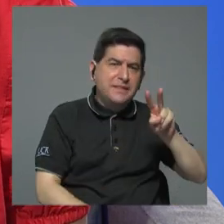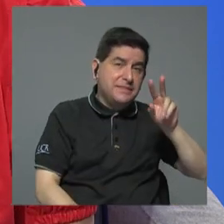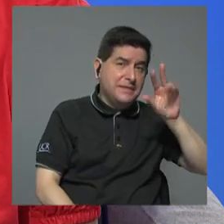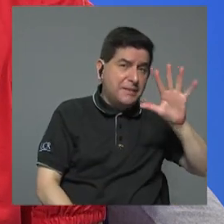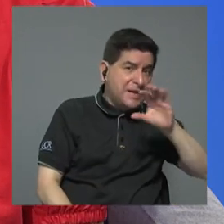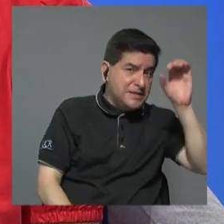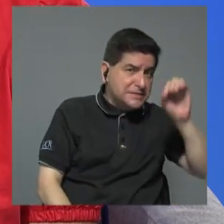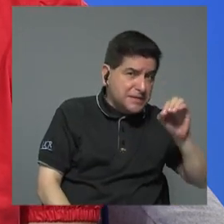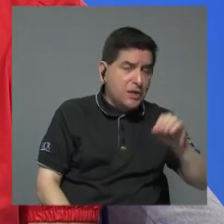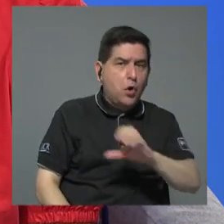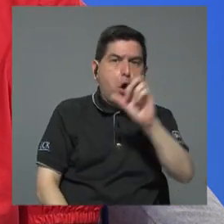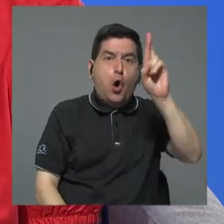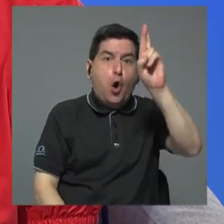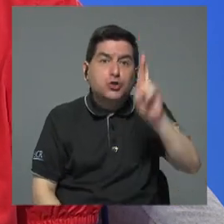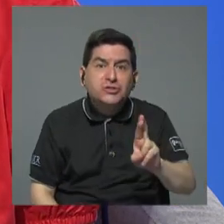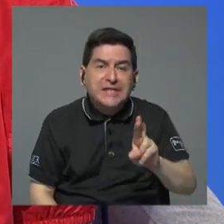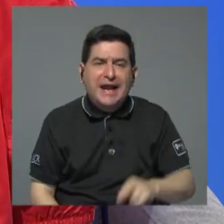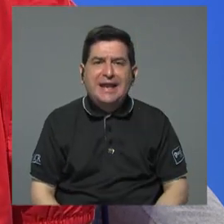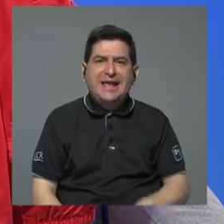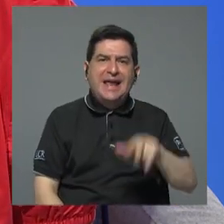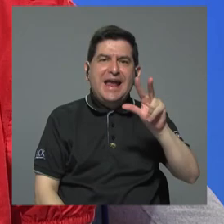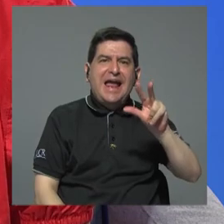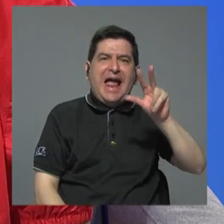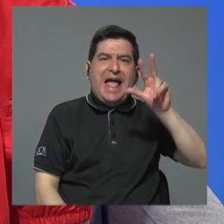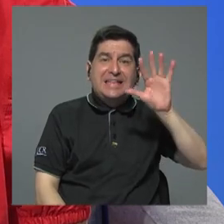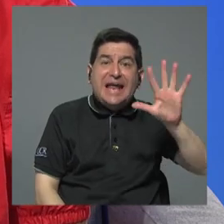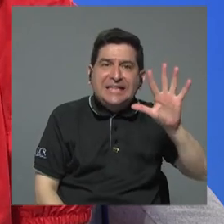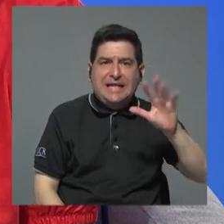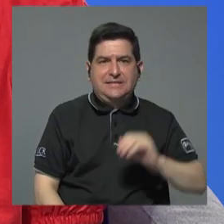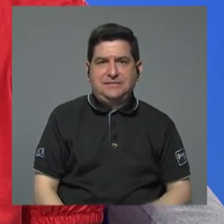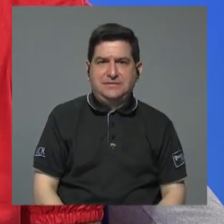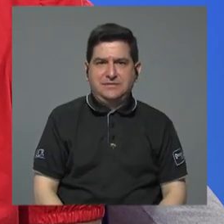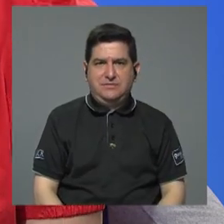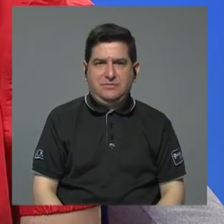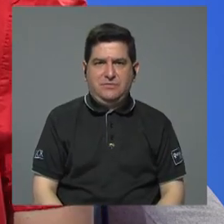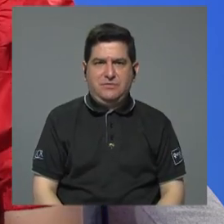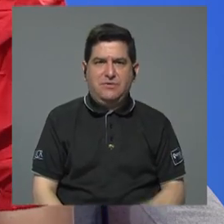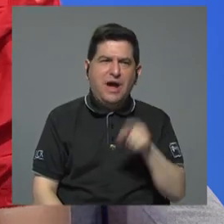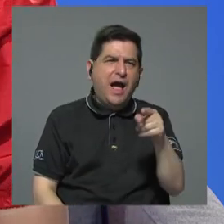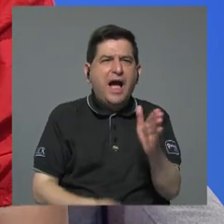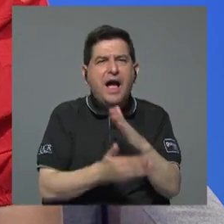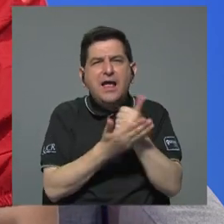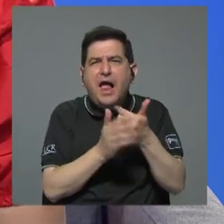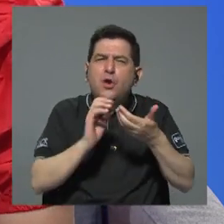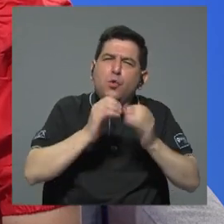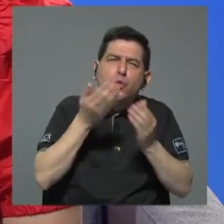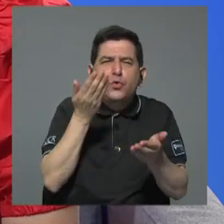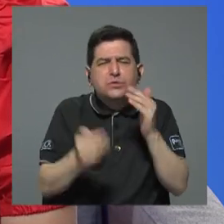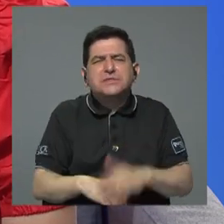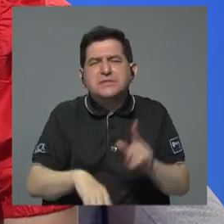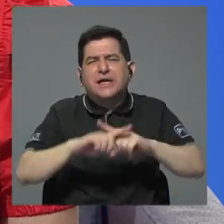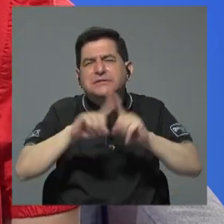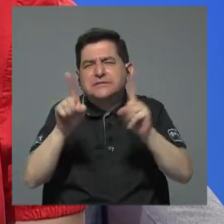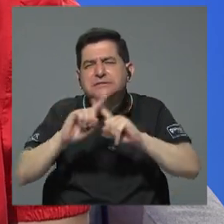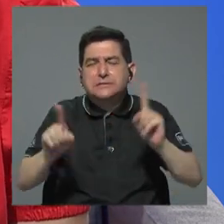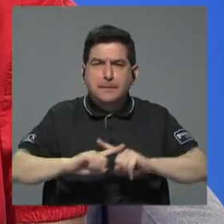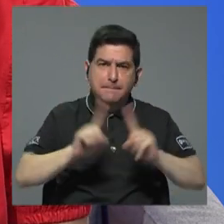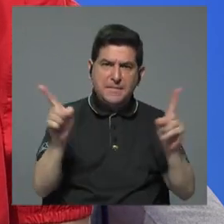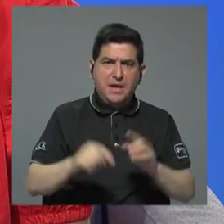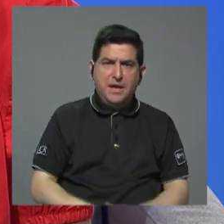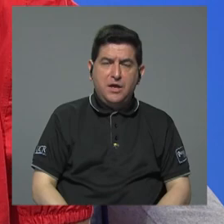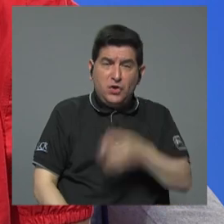25, y que Costa Rica está en un 35, cuando se habla 35, hay algunos números ahí un poquito diferentes, pero cuando se